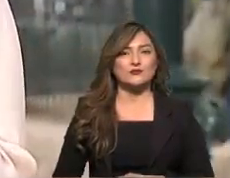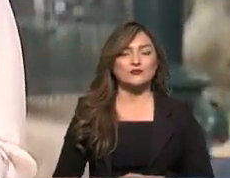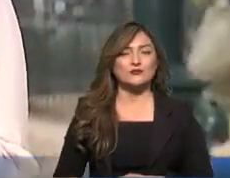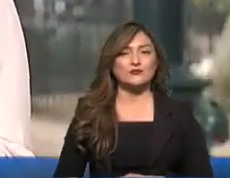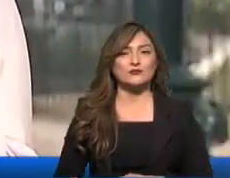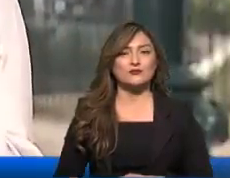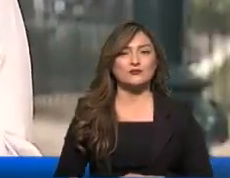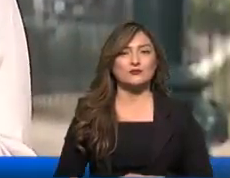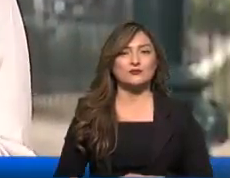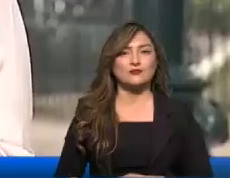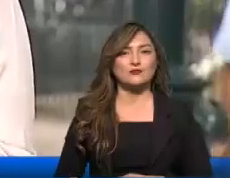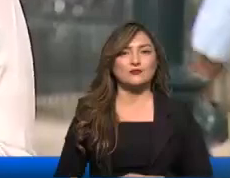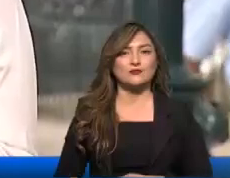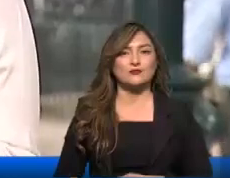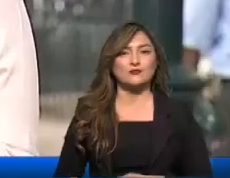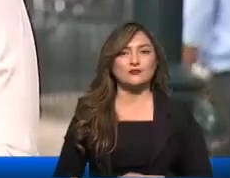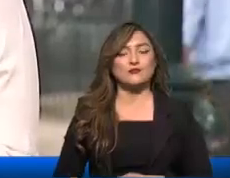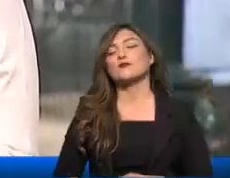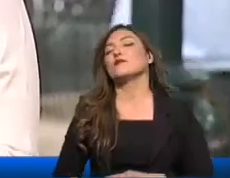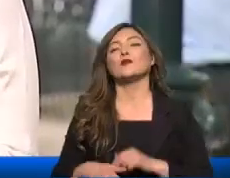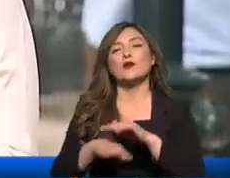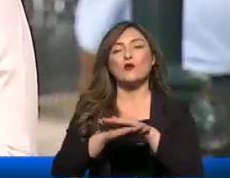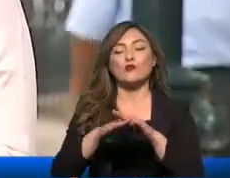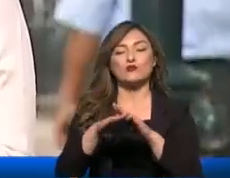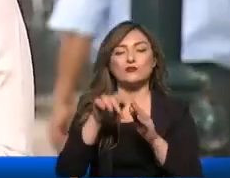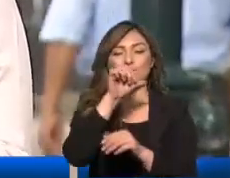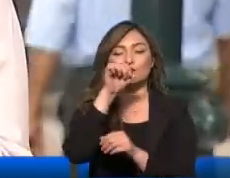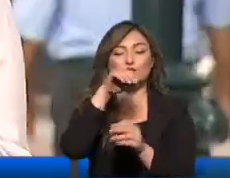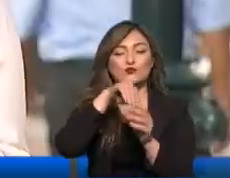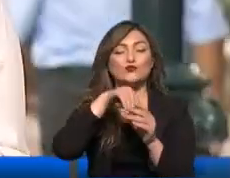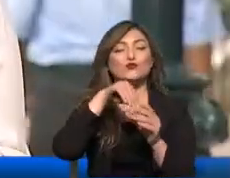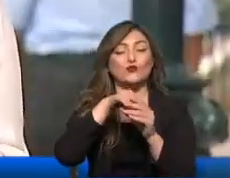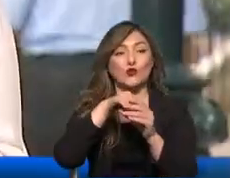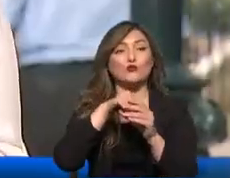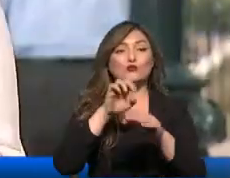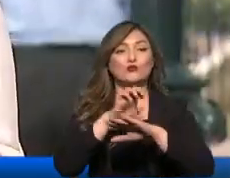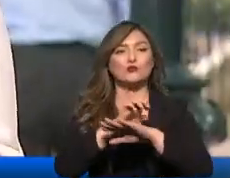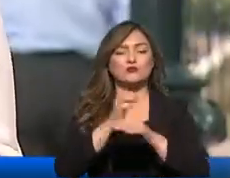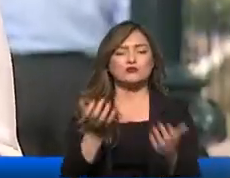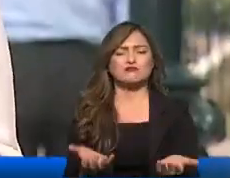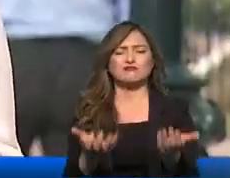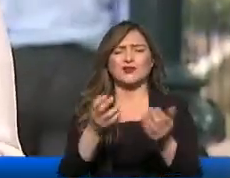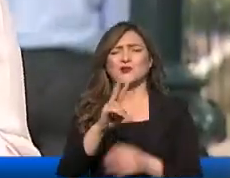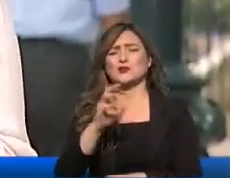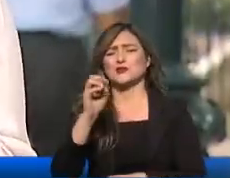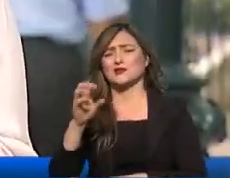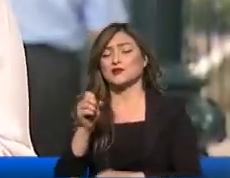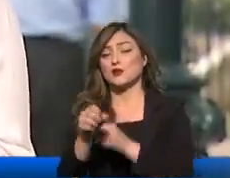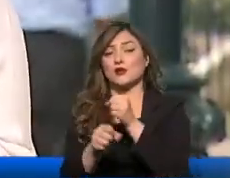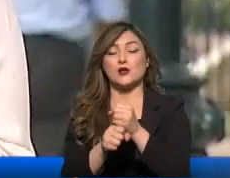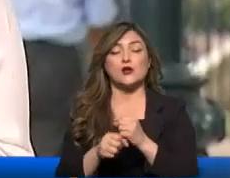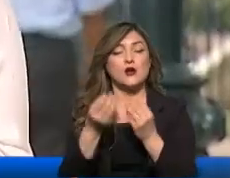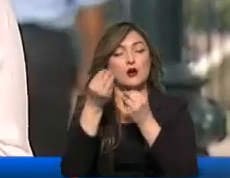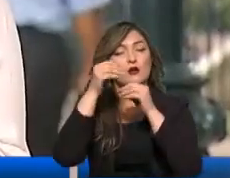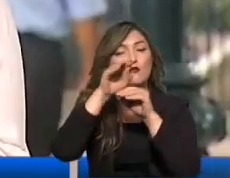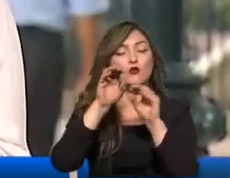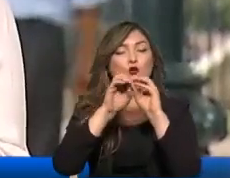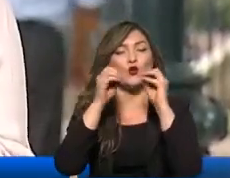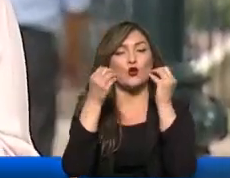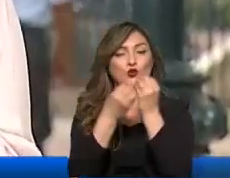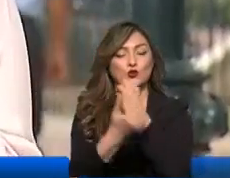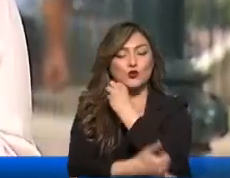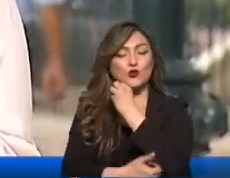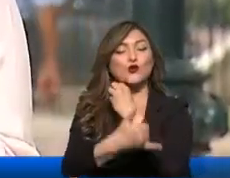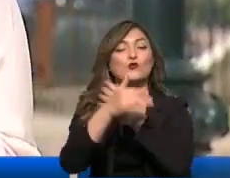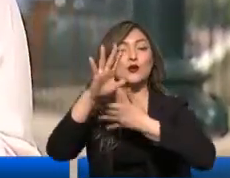Lo cierto es que la tasa de consumo interno de drogas en Ecuador ha llegado hasta las 200 toneladas al año. De hecho, un informe de la OEA sitúa